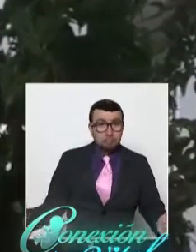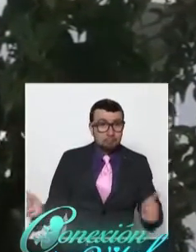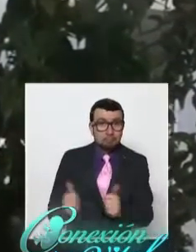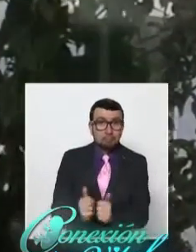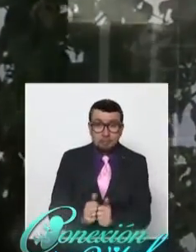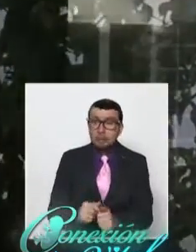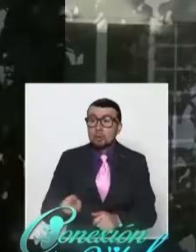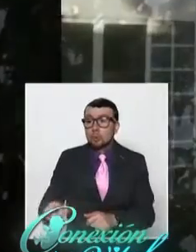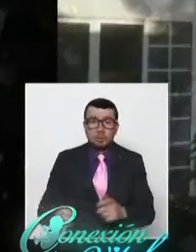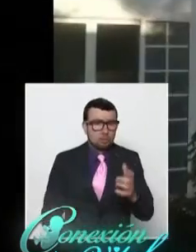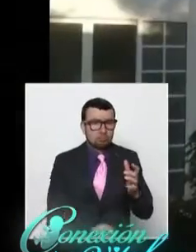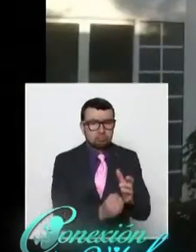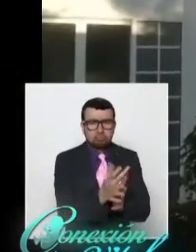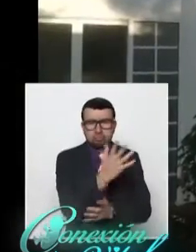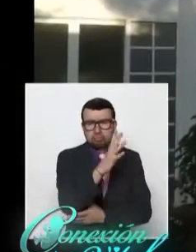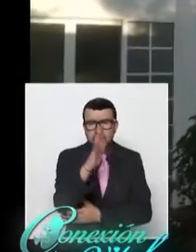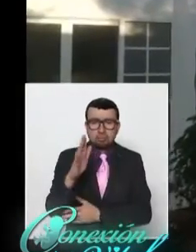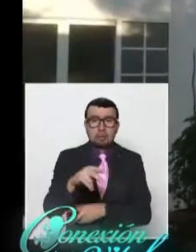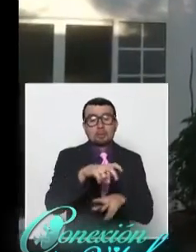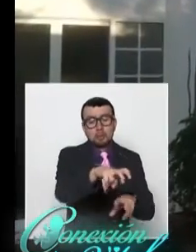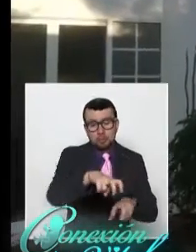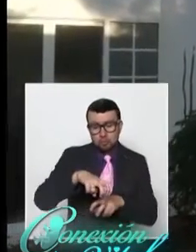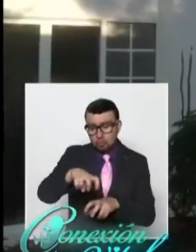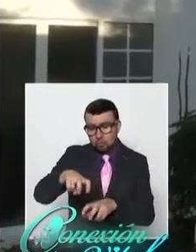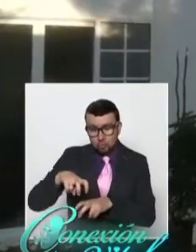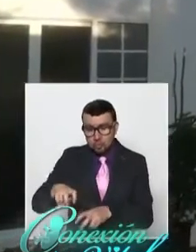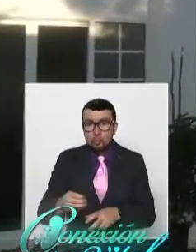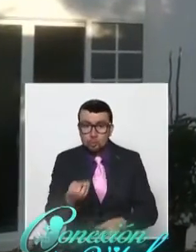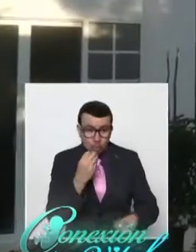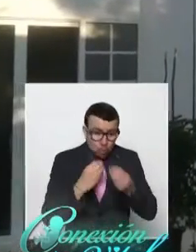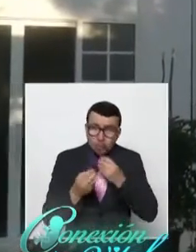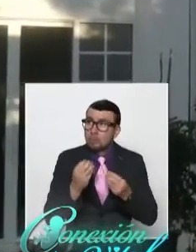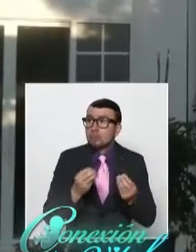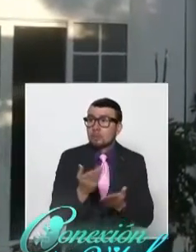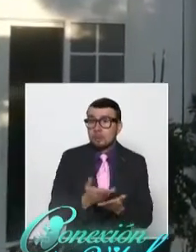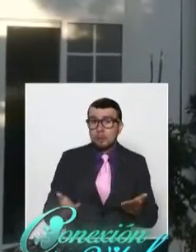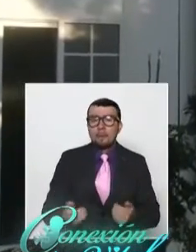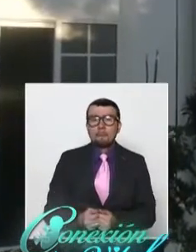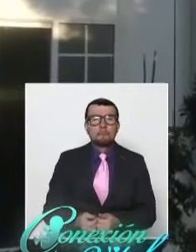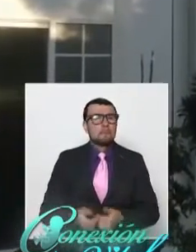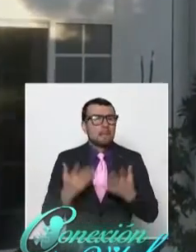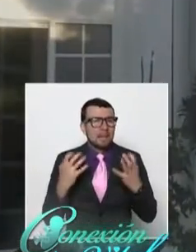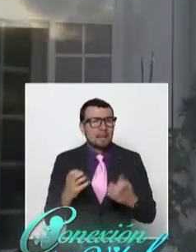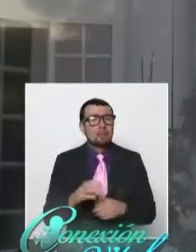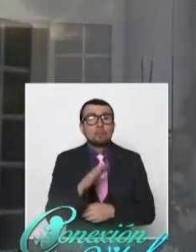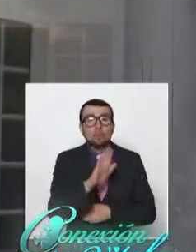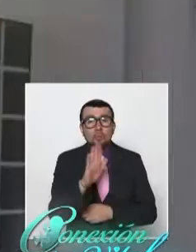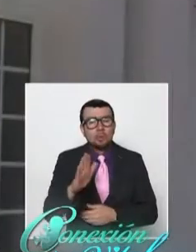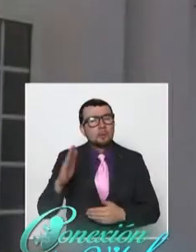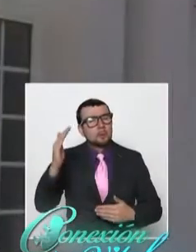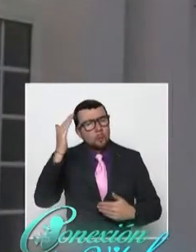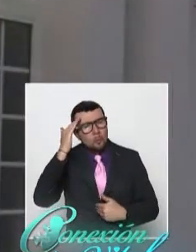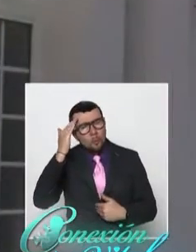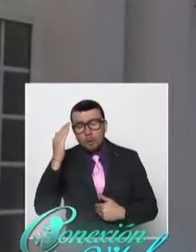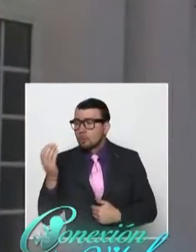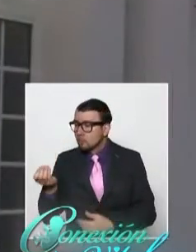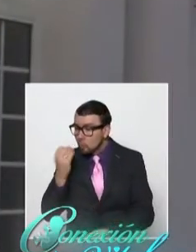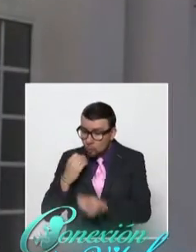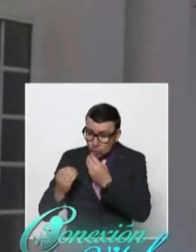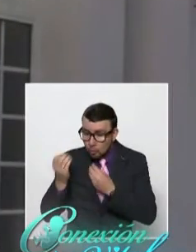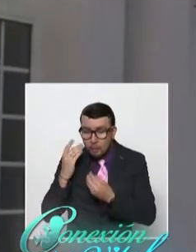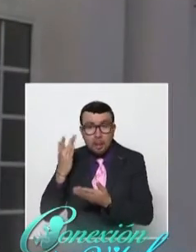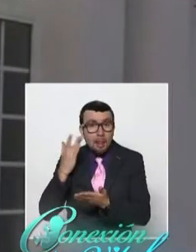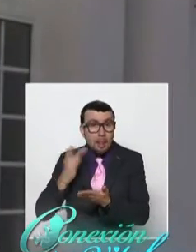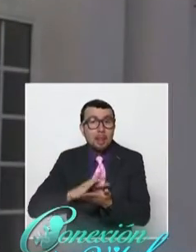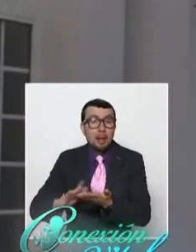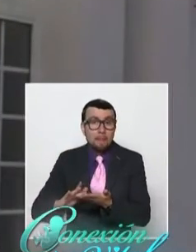de cultivos orgánicos. Lo que queremos es que la gente tenga conciencia de la parte alimentaria, porque para